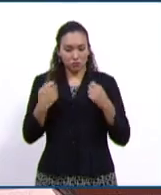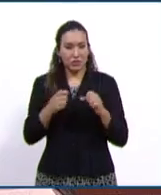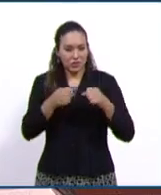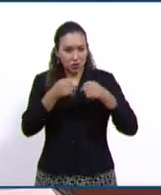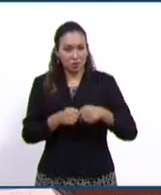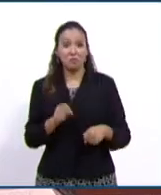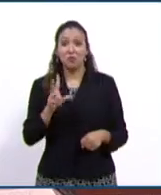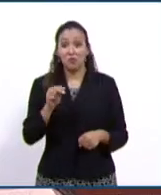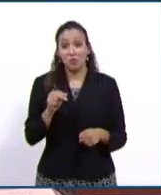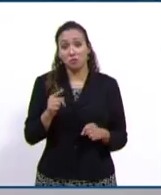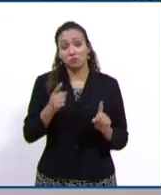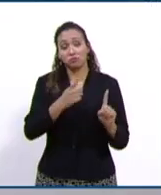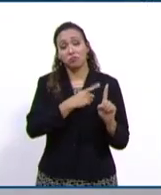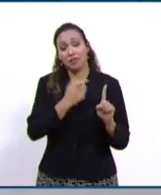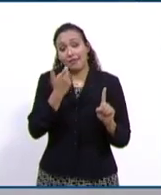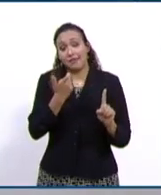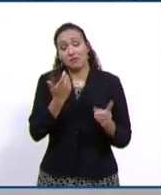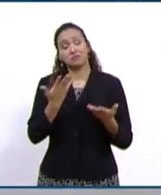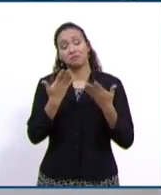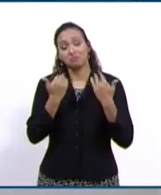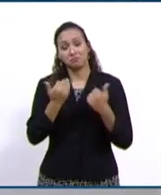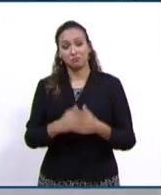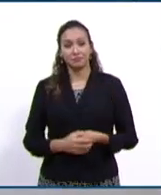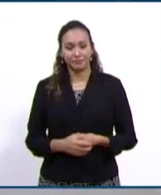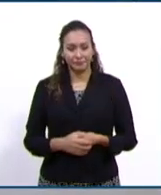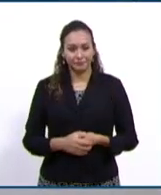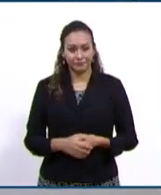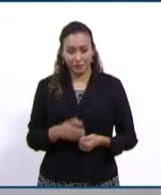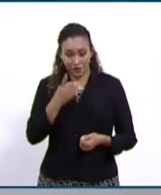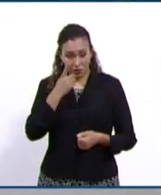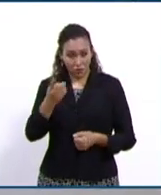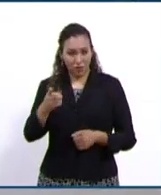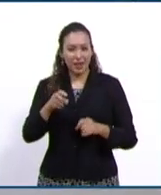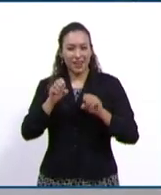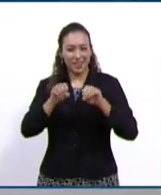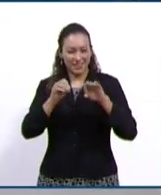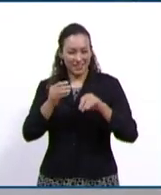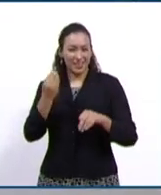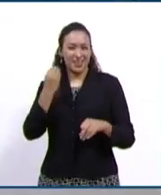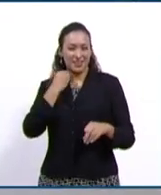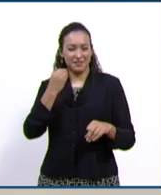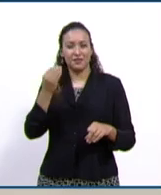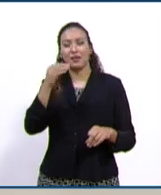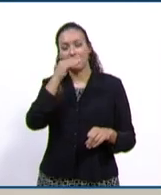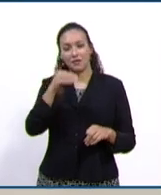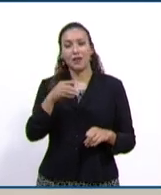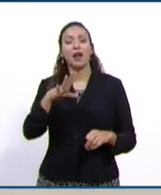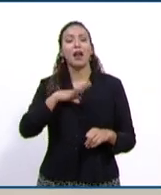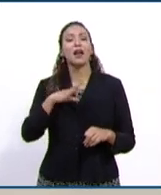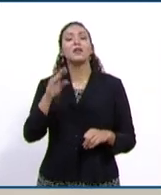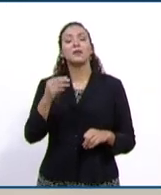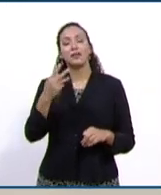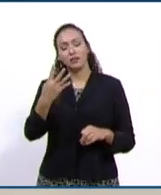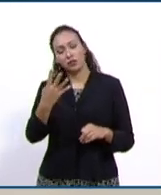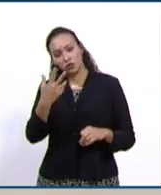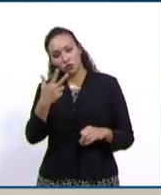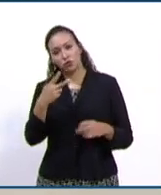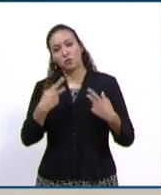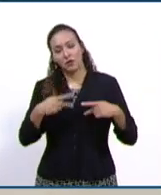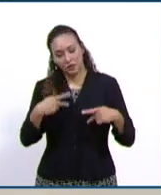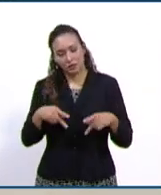y sin recursos. Agregó que la Defensoría Pública cuenta con 879 personas defensoras. De